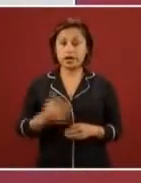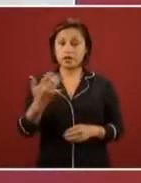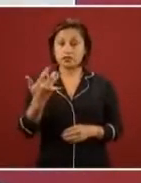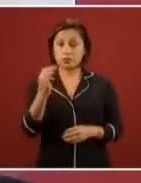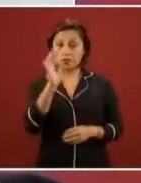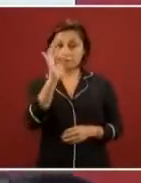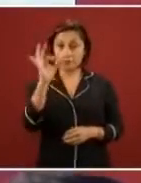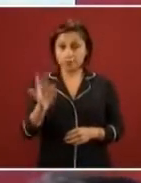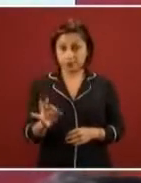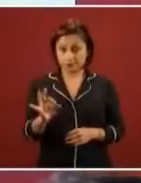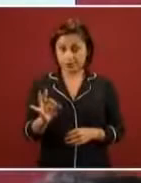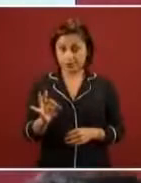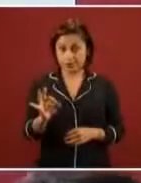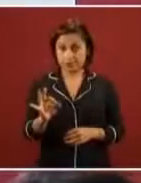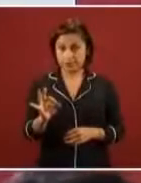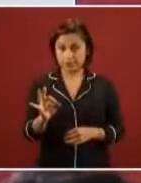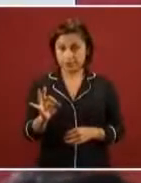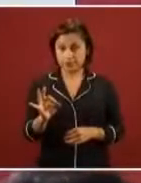50% de los